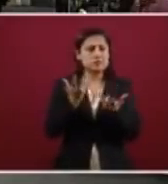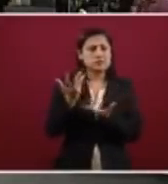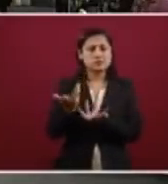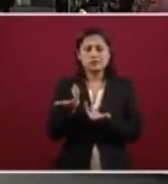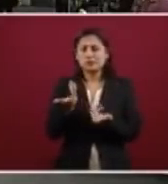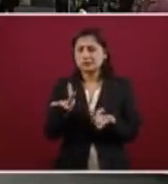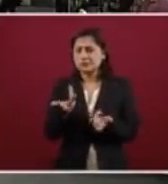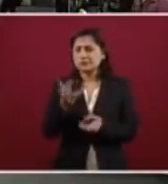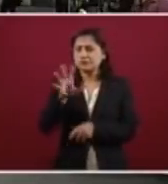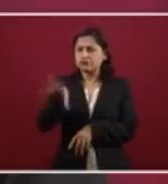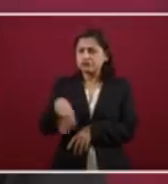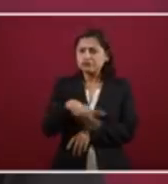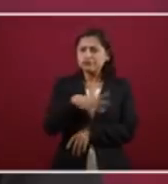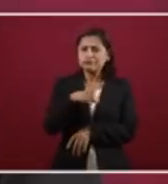muchos otros que